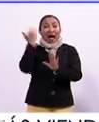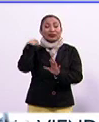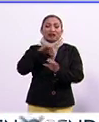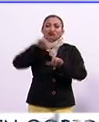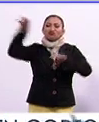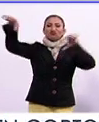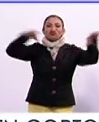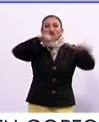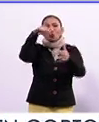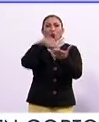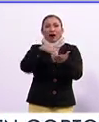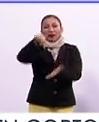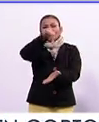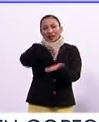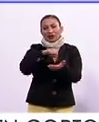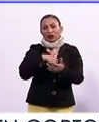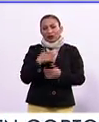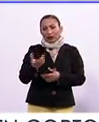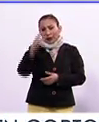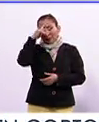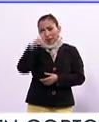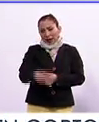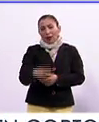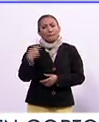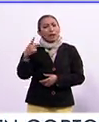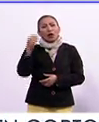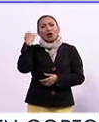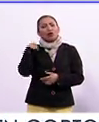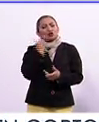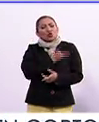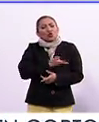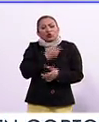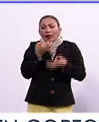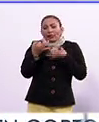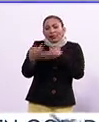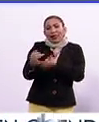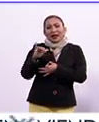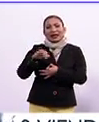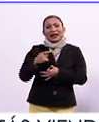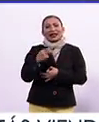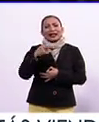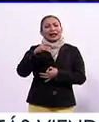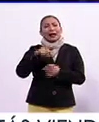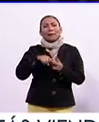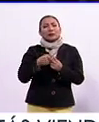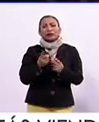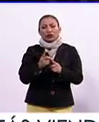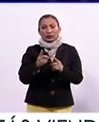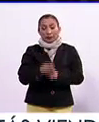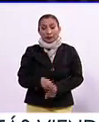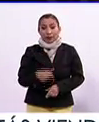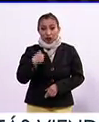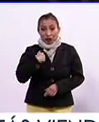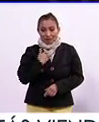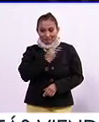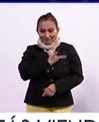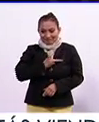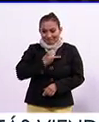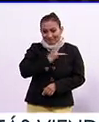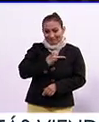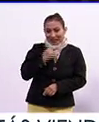físicamente dispersas en el centro histórico. Pero ¿de dónde vino su gusto por la ingeniería? La vocación de